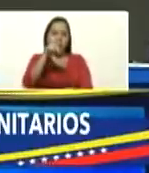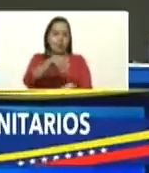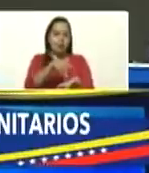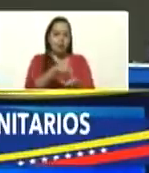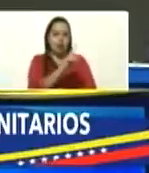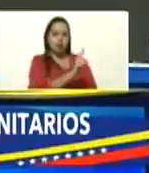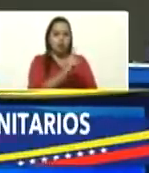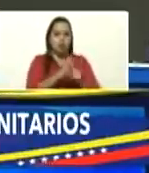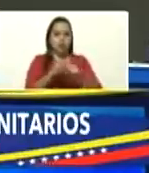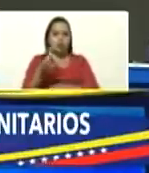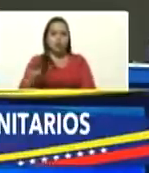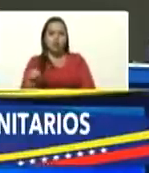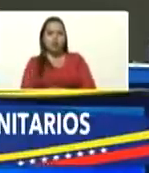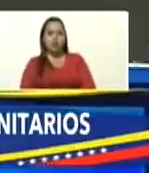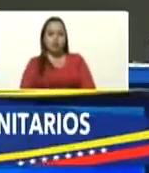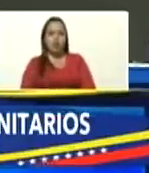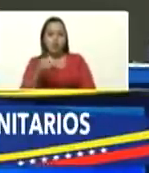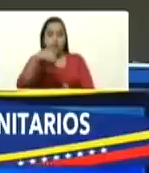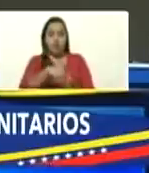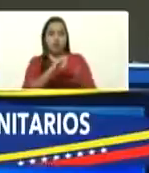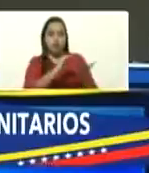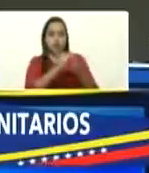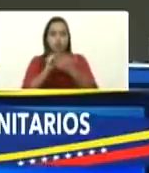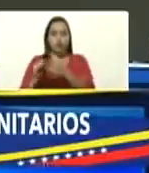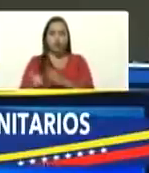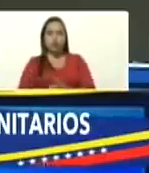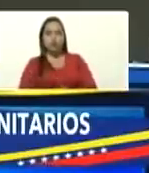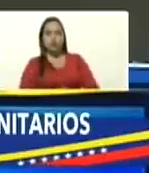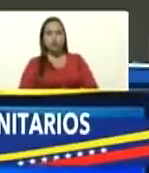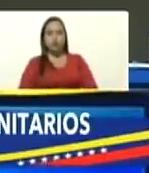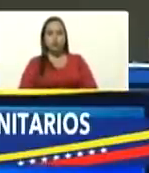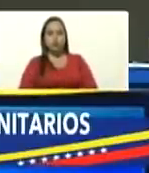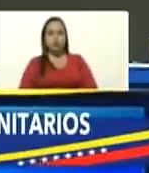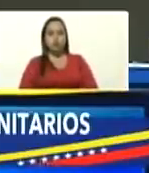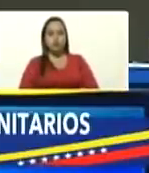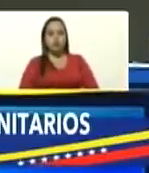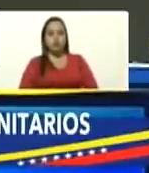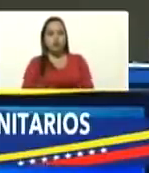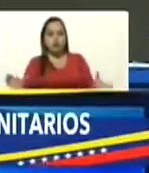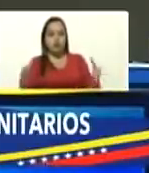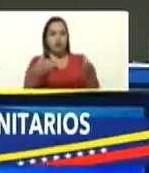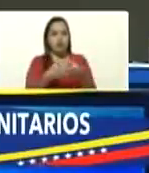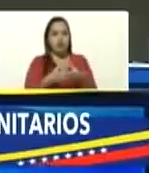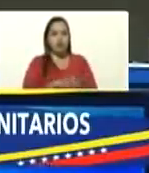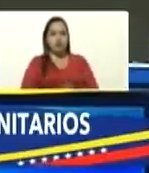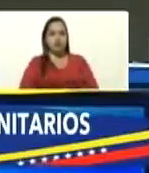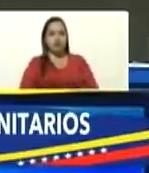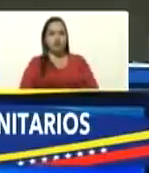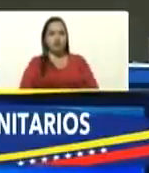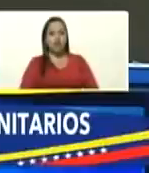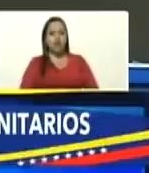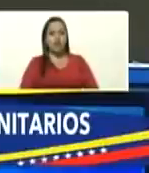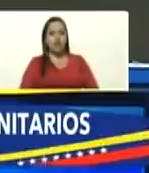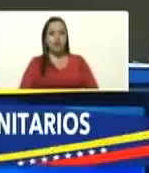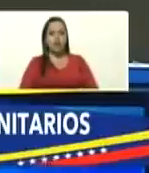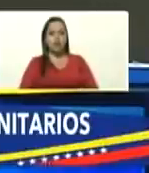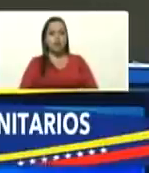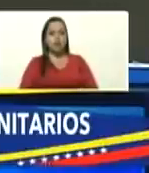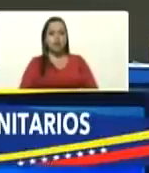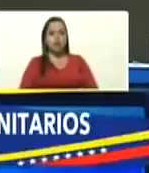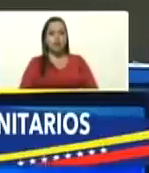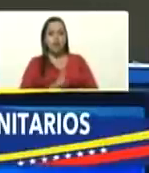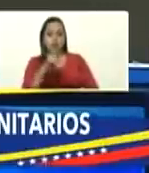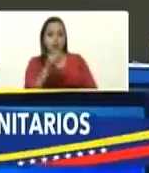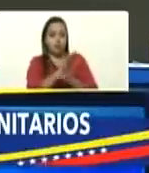1x10 que están en cada comunidad y reunirse con los activistas 1x10. La segunda tarea era el mapa